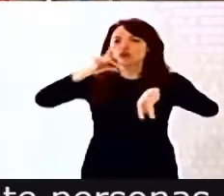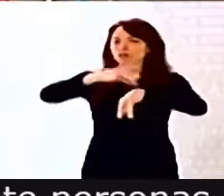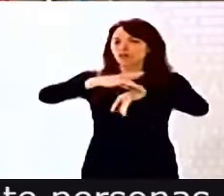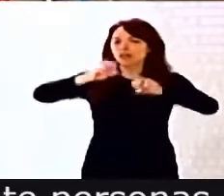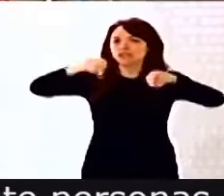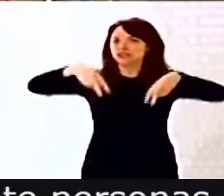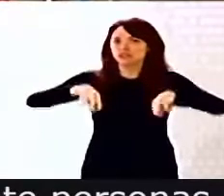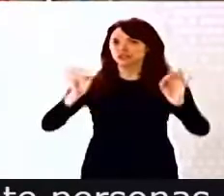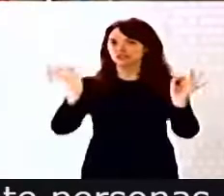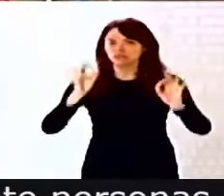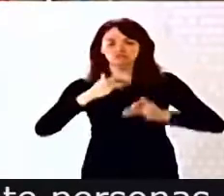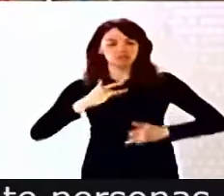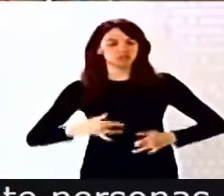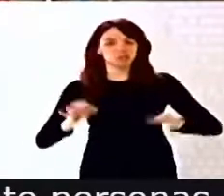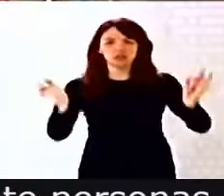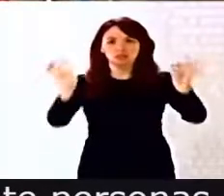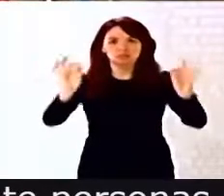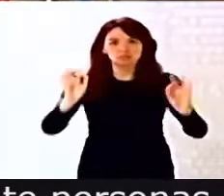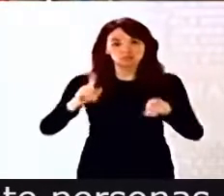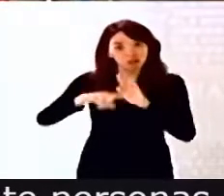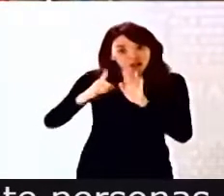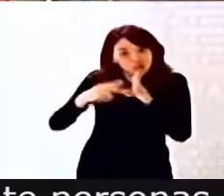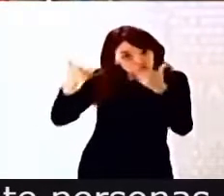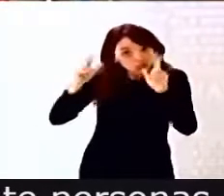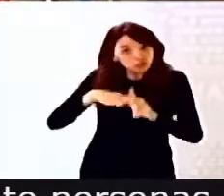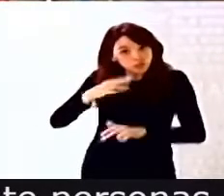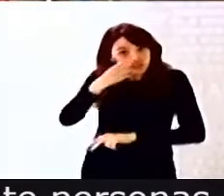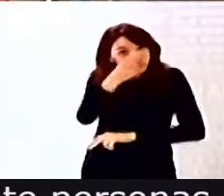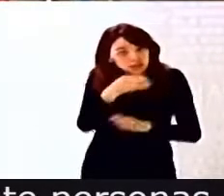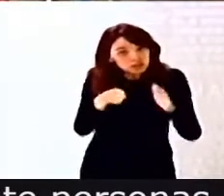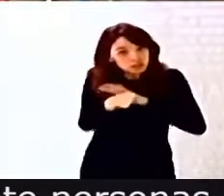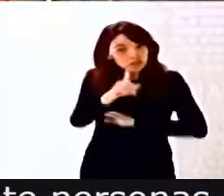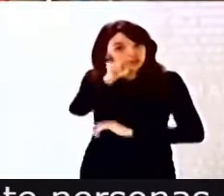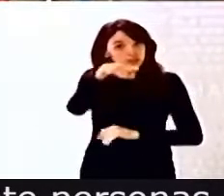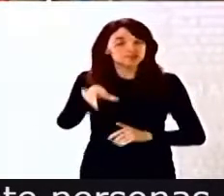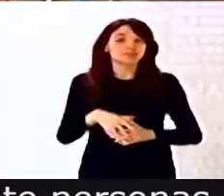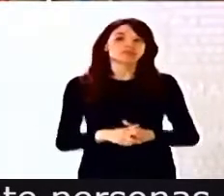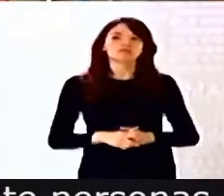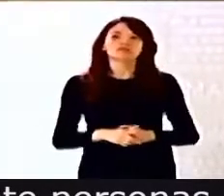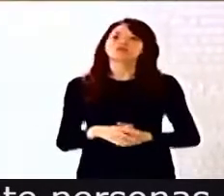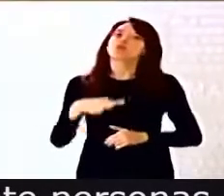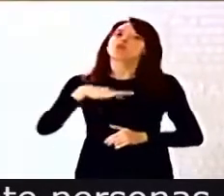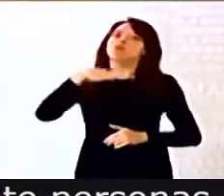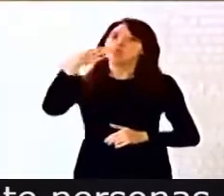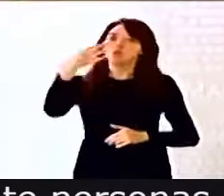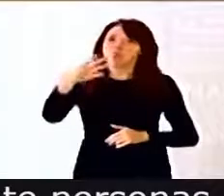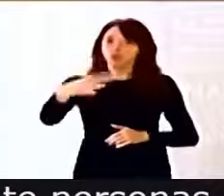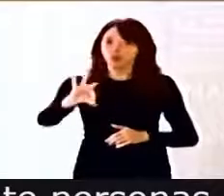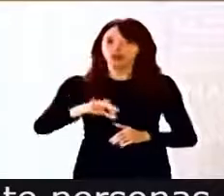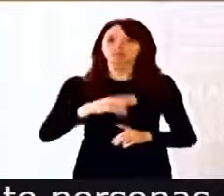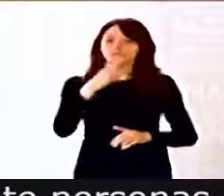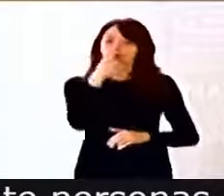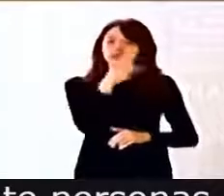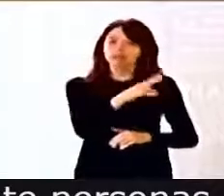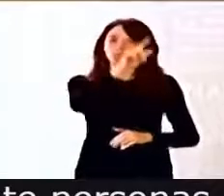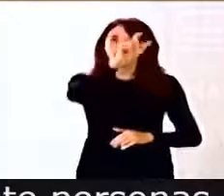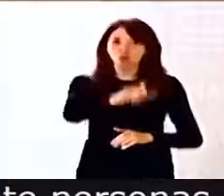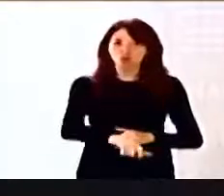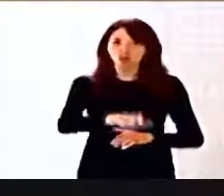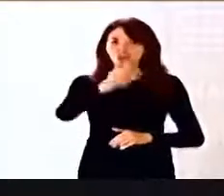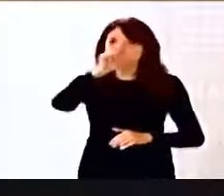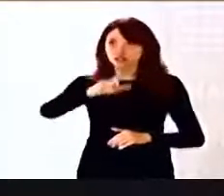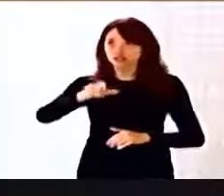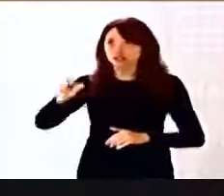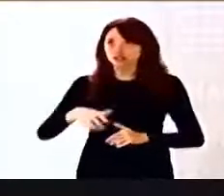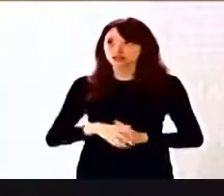síntoma, ¿es legal? ¿Se puede visitar a esas personas? Se puede visitar a esas personas,